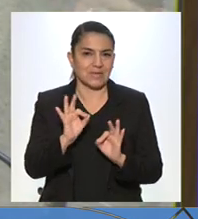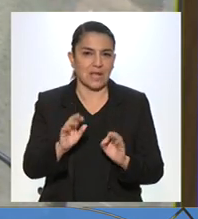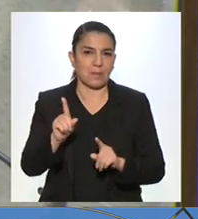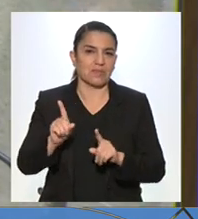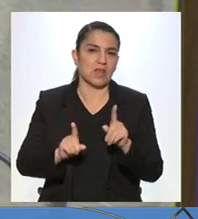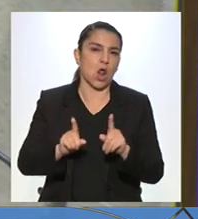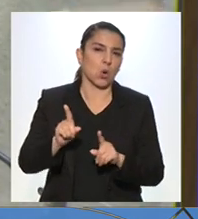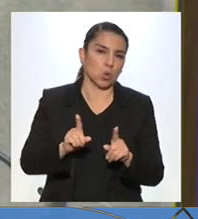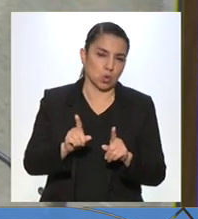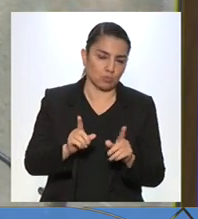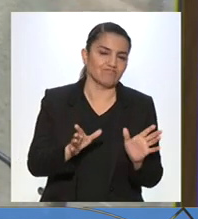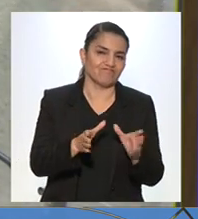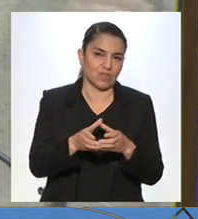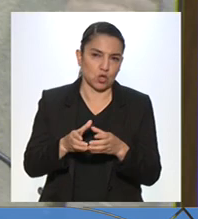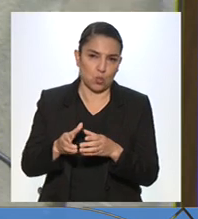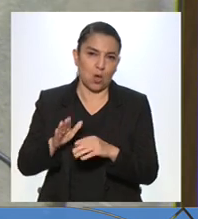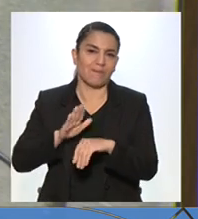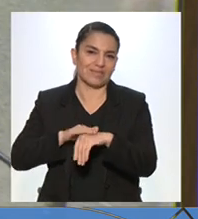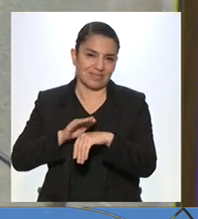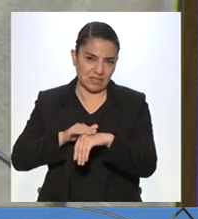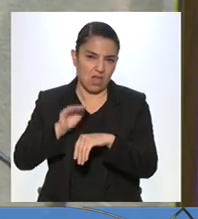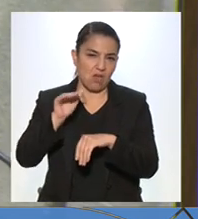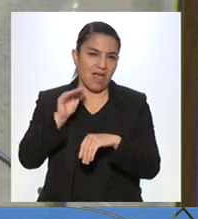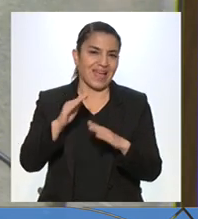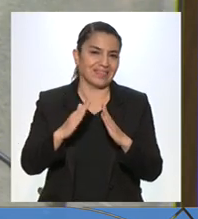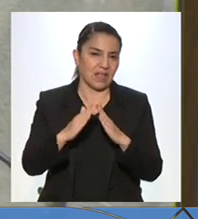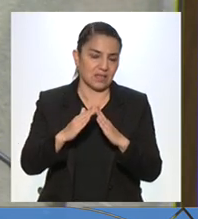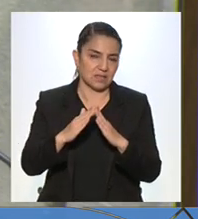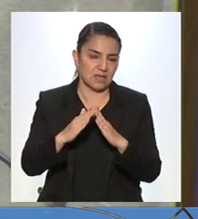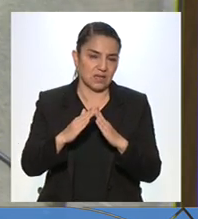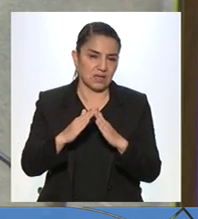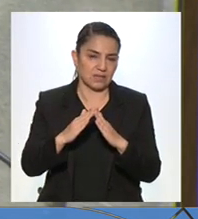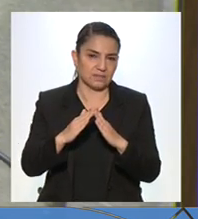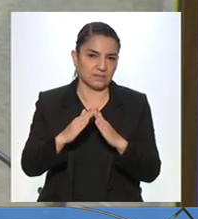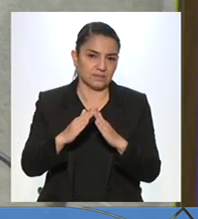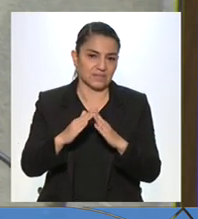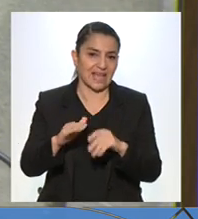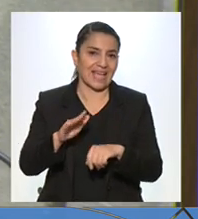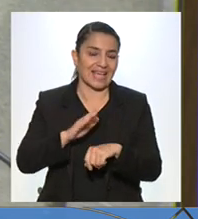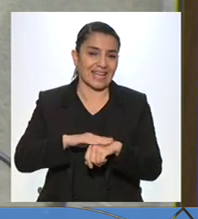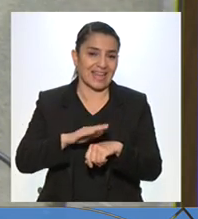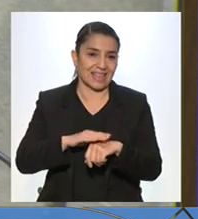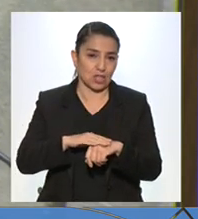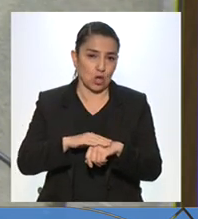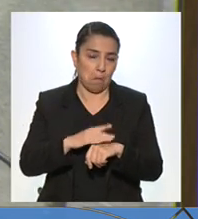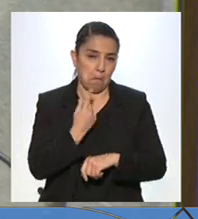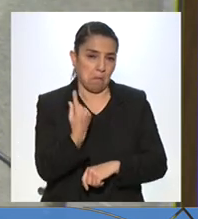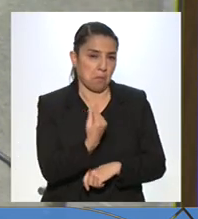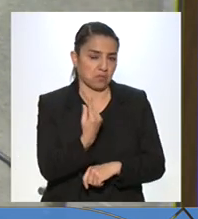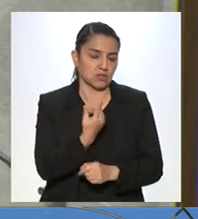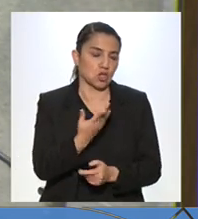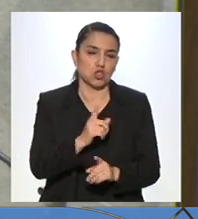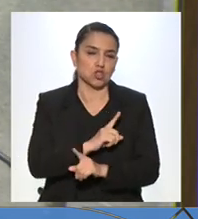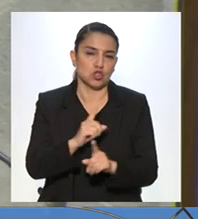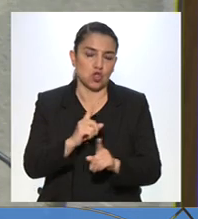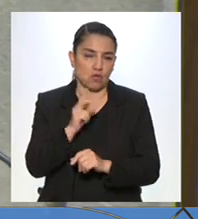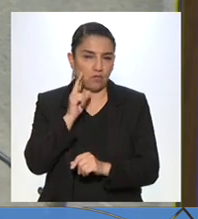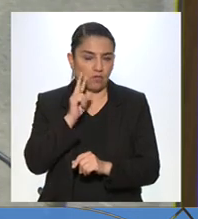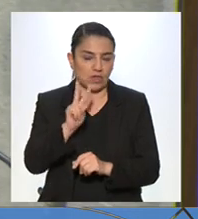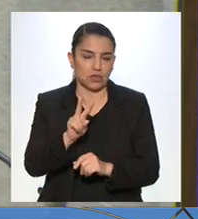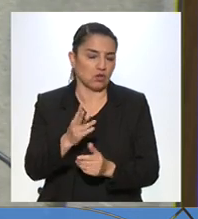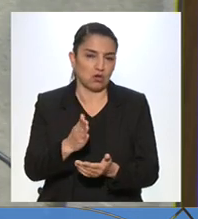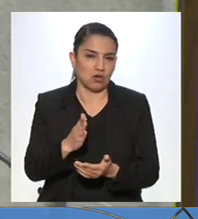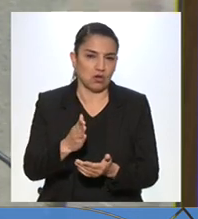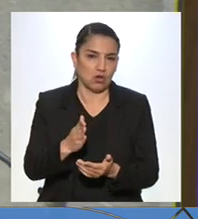rubros, crédito hipotecario, los créditos de consumo, todavía no hemos visto que